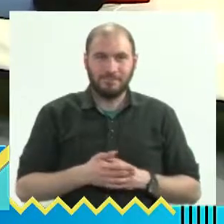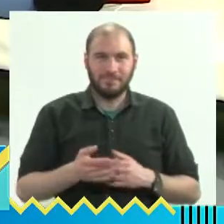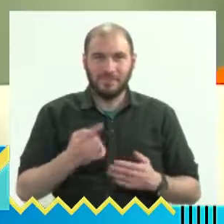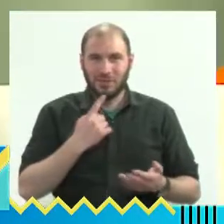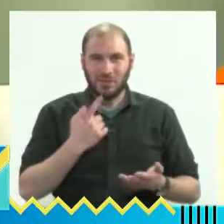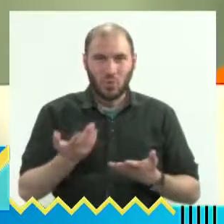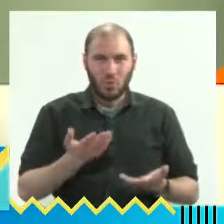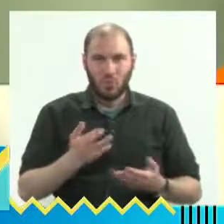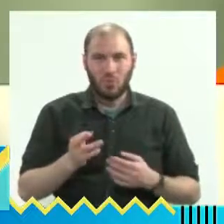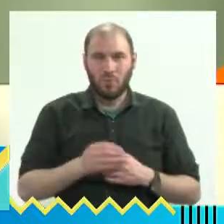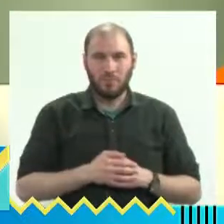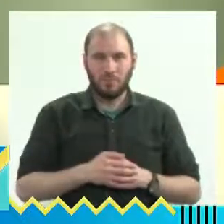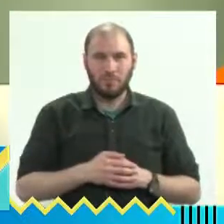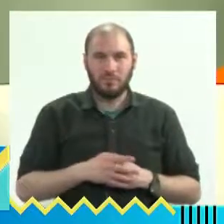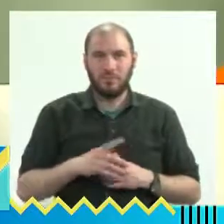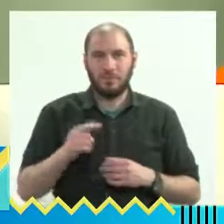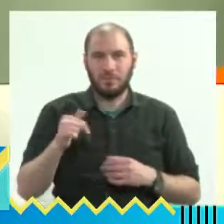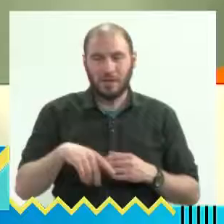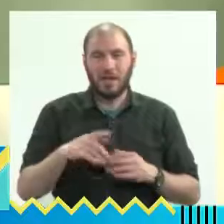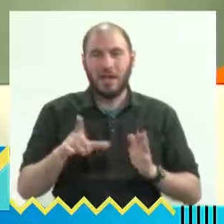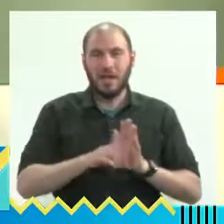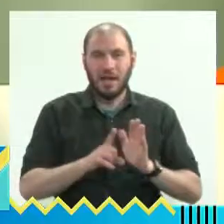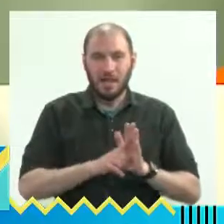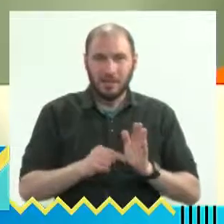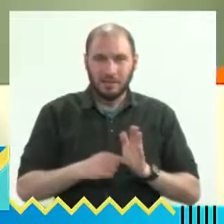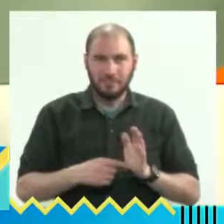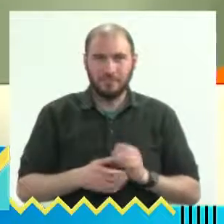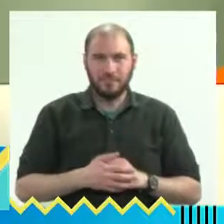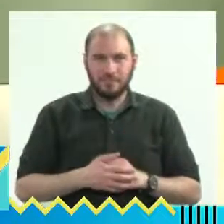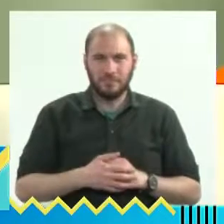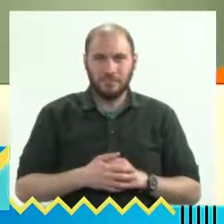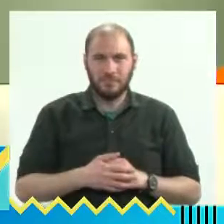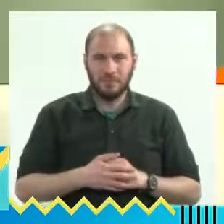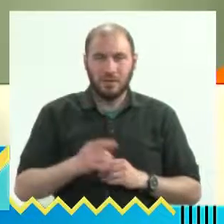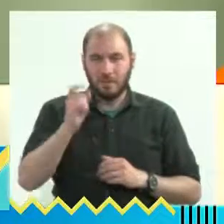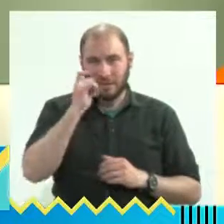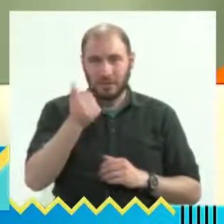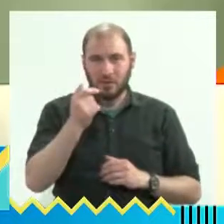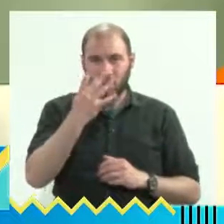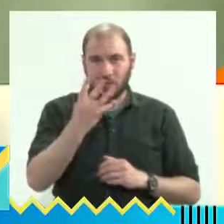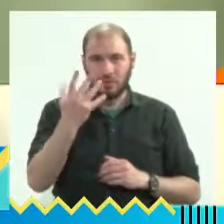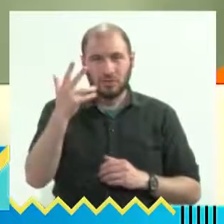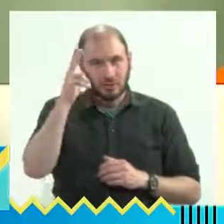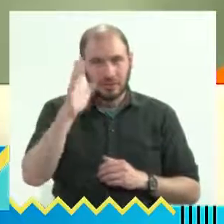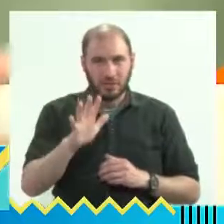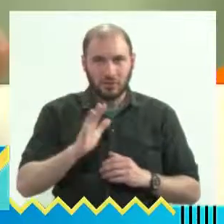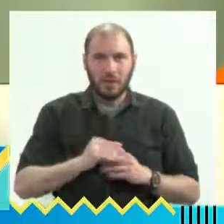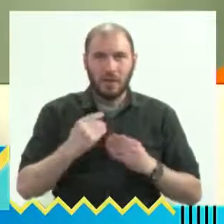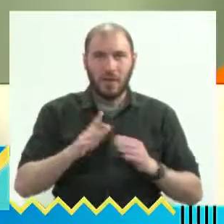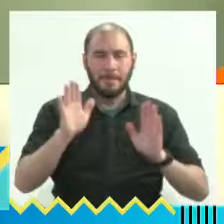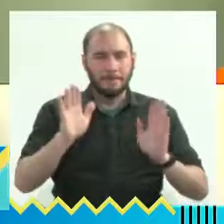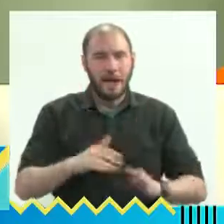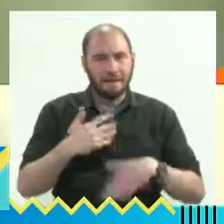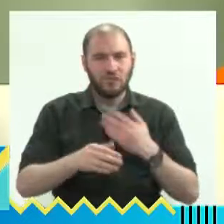ponemos en la agenda las mujeres. Y así, bueno, la ley de la 26.485 para parar